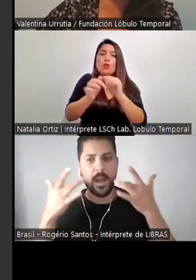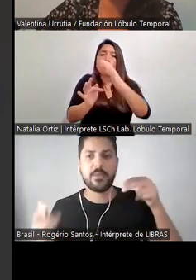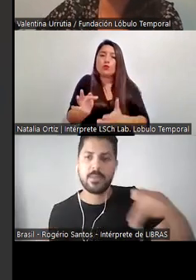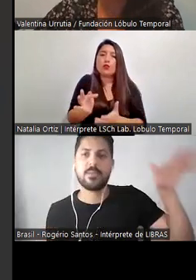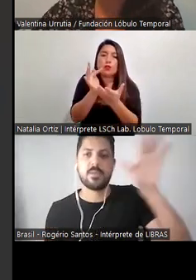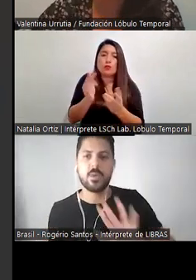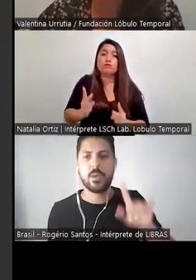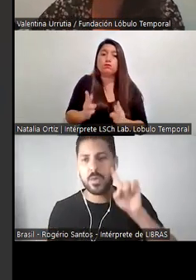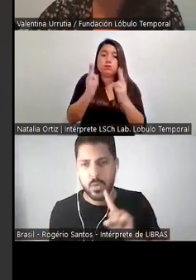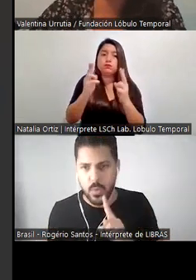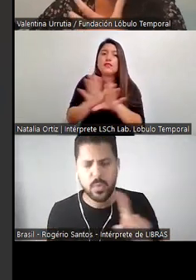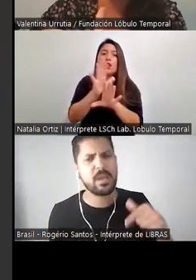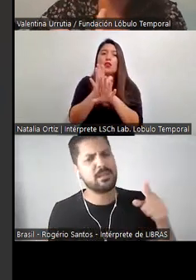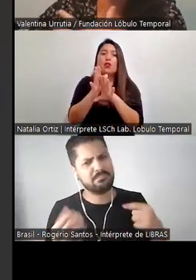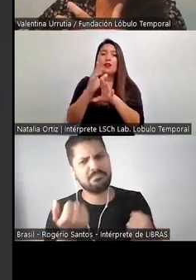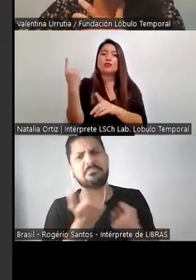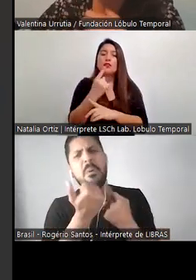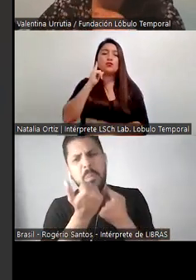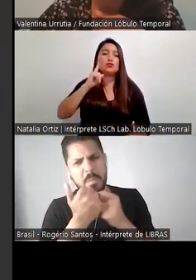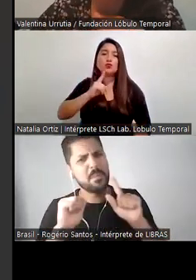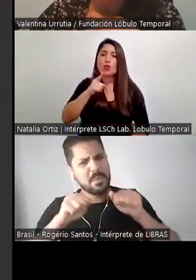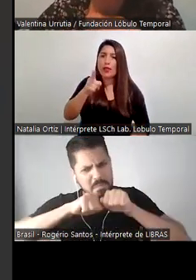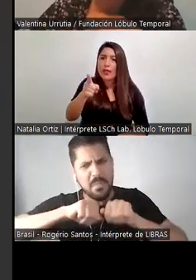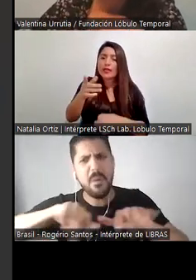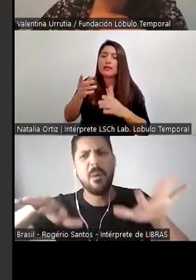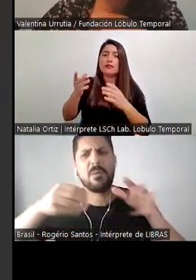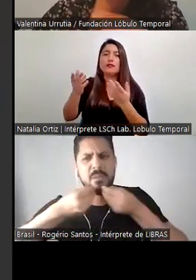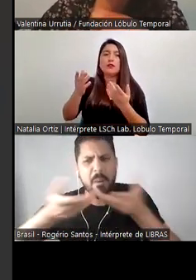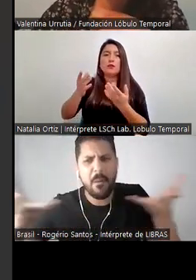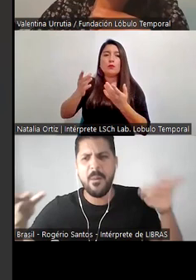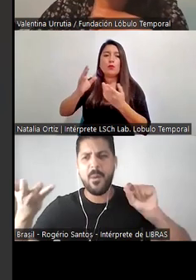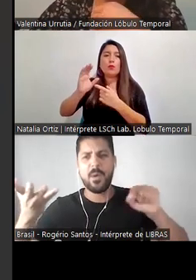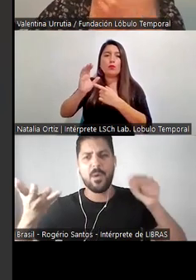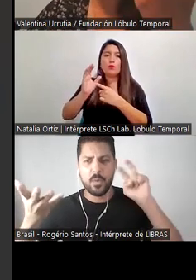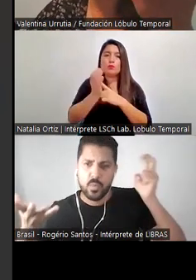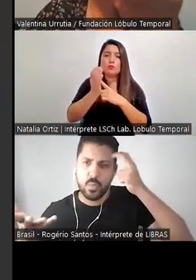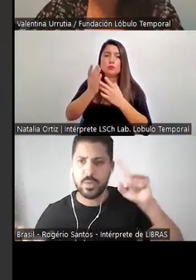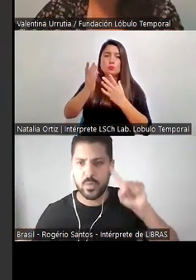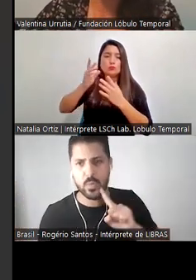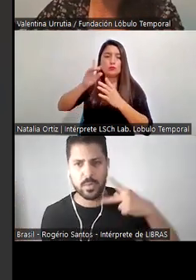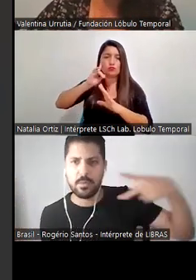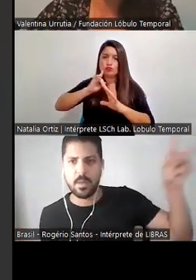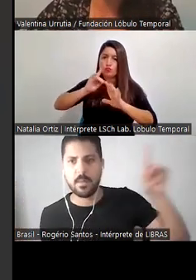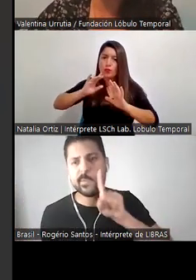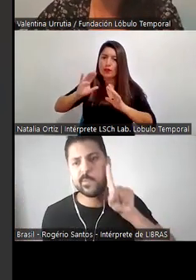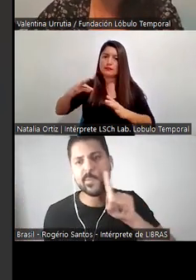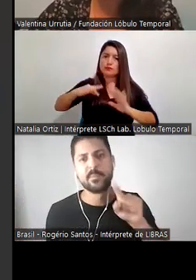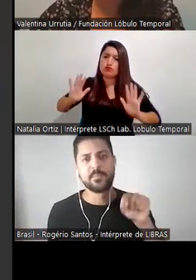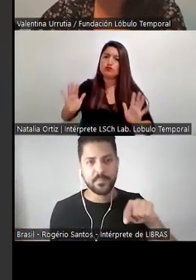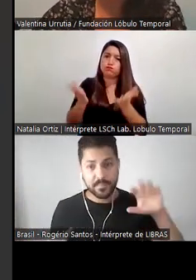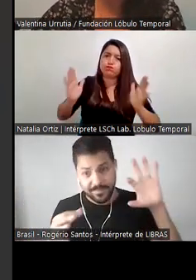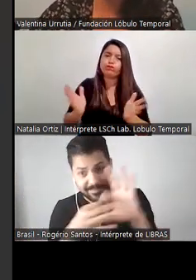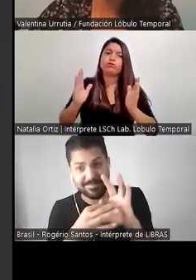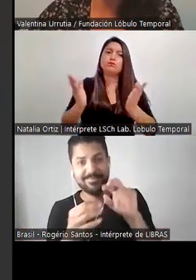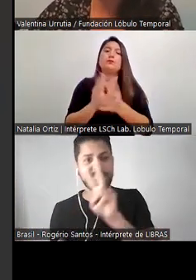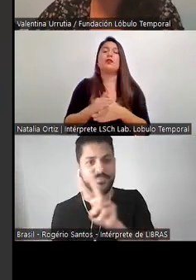manera muy importante a potenciar la cultura escénica sorda. En este sentido, el vernáculo visual es